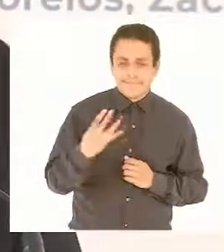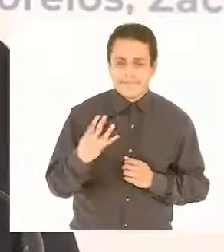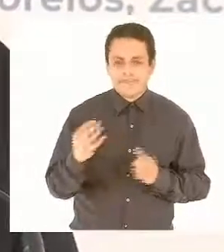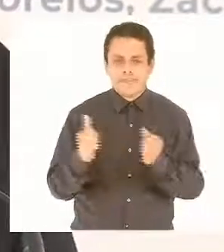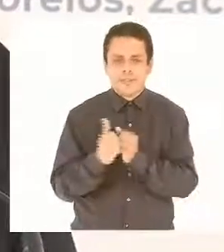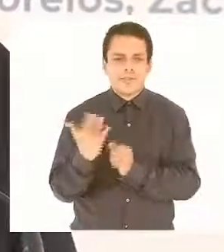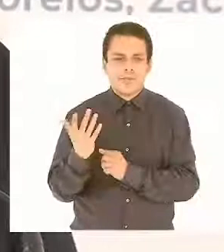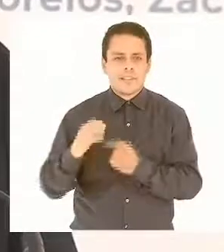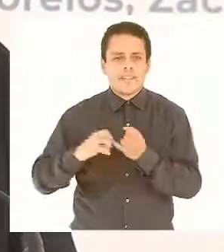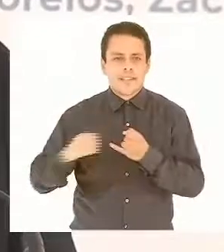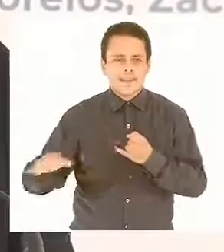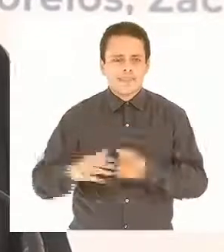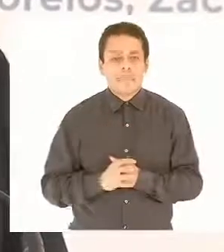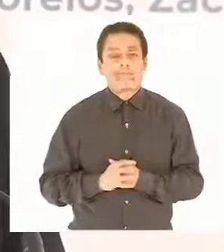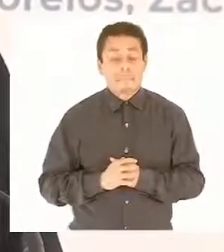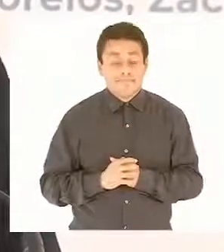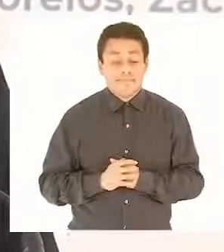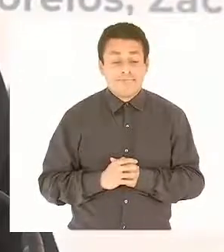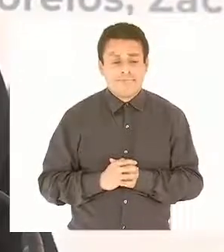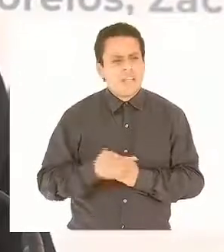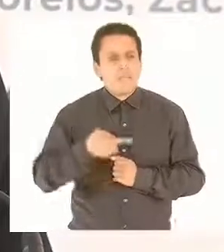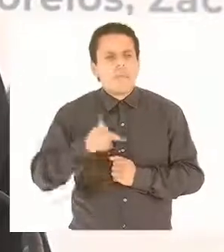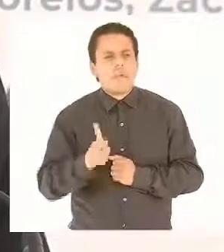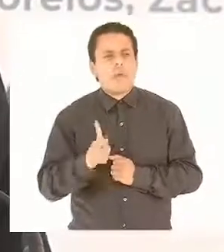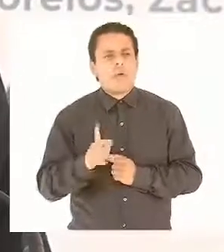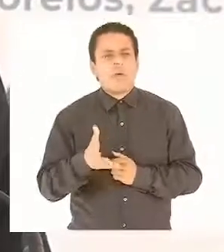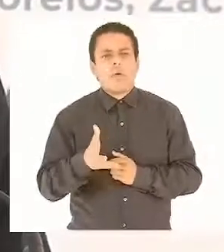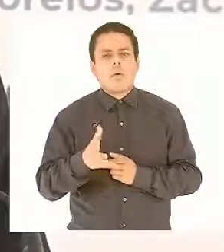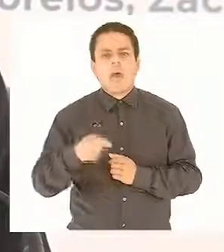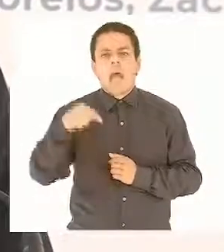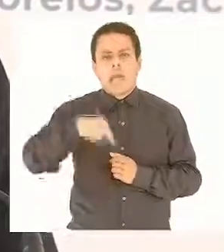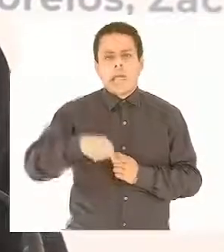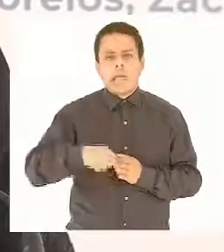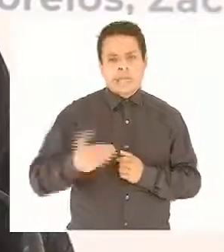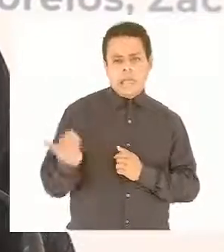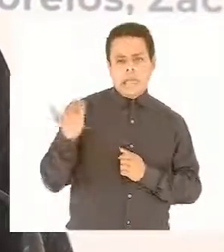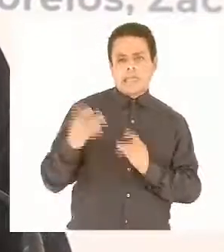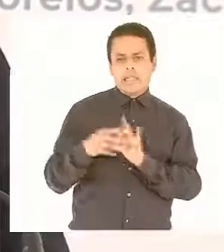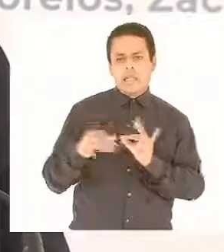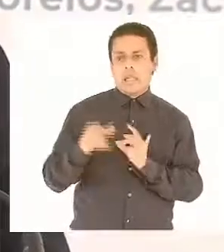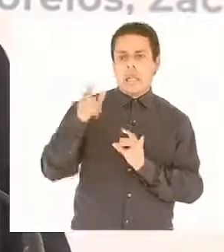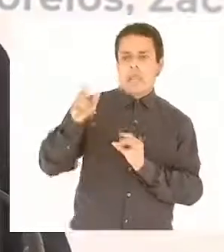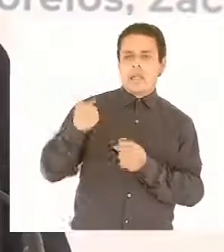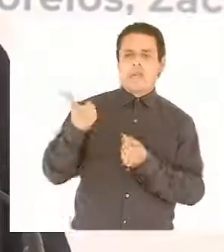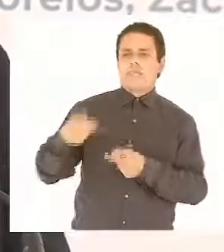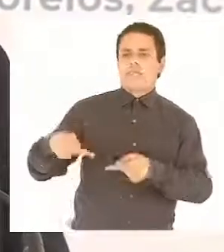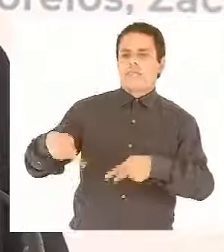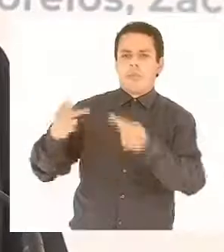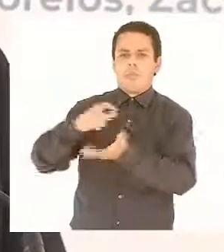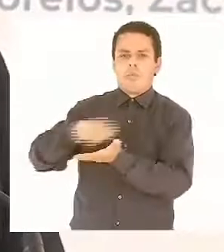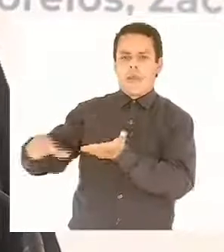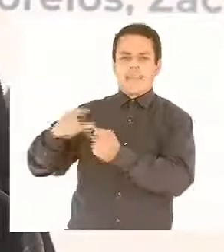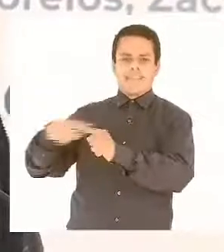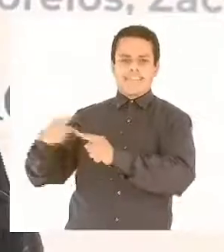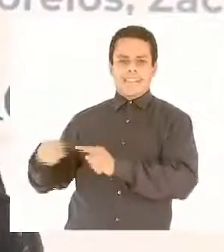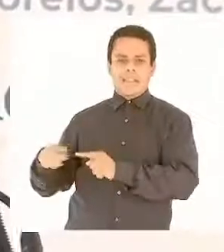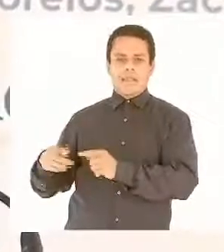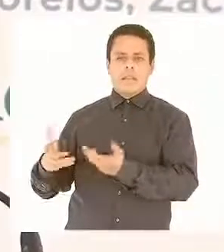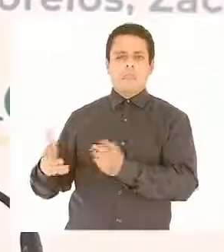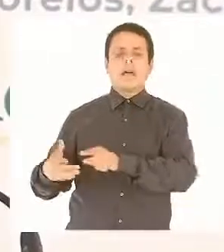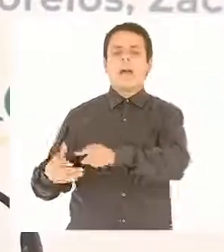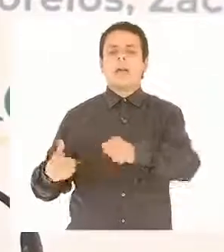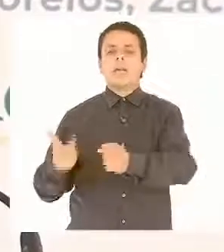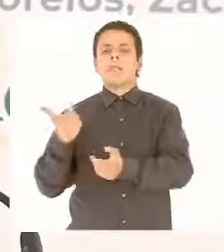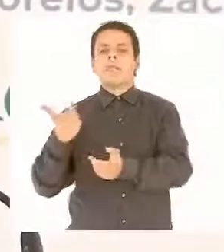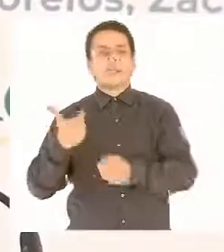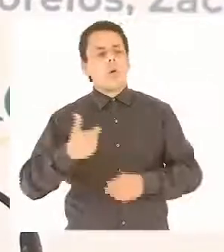14.50. Pero como aquí se mencionó en el mercado, se está pagando